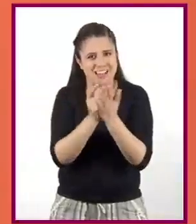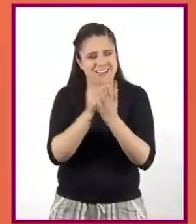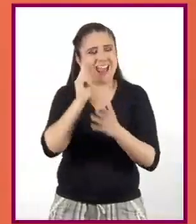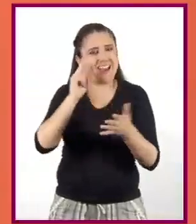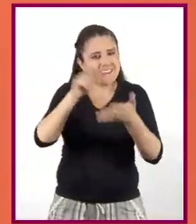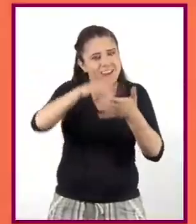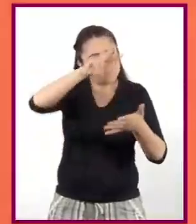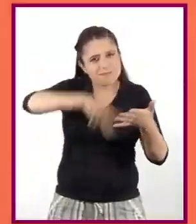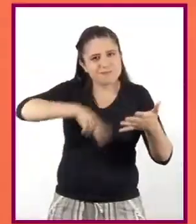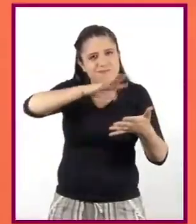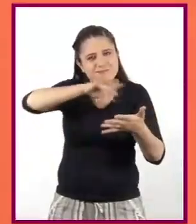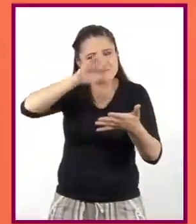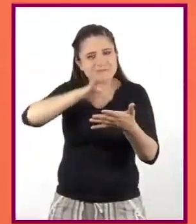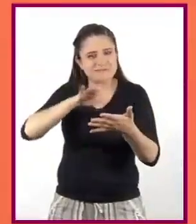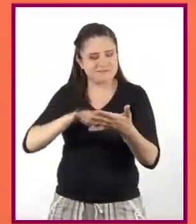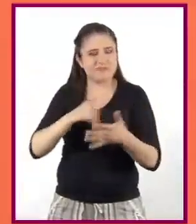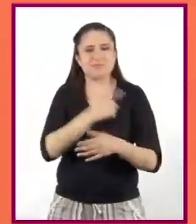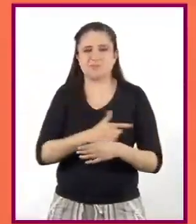seguir leyendo.